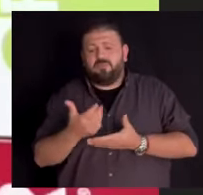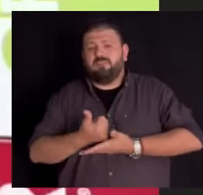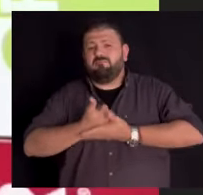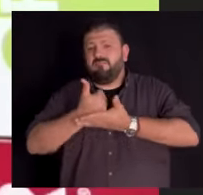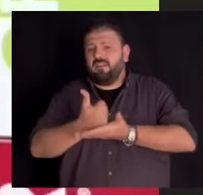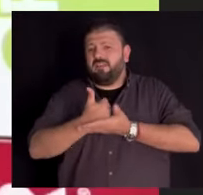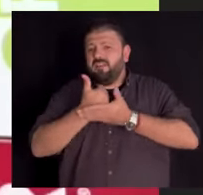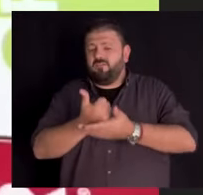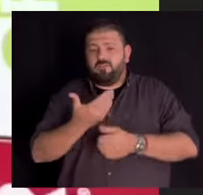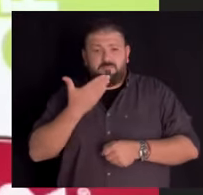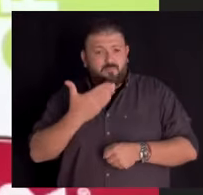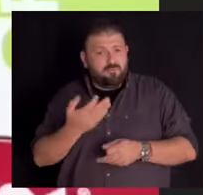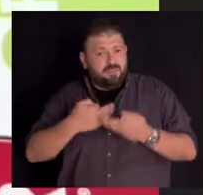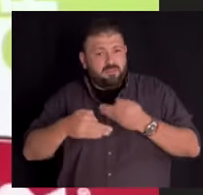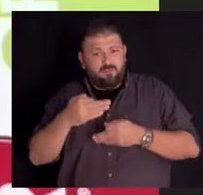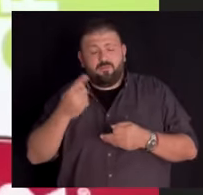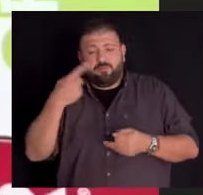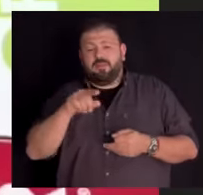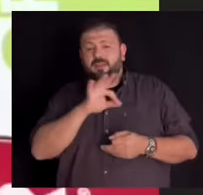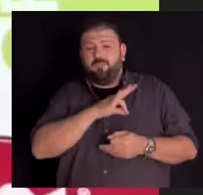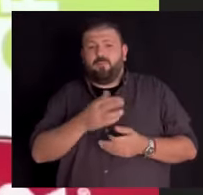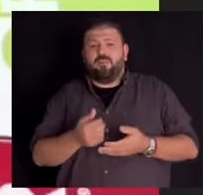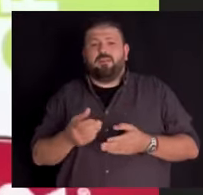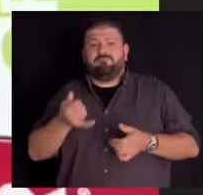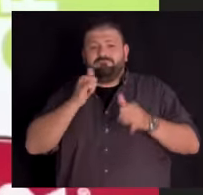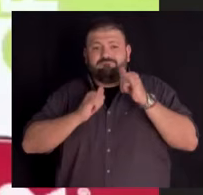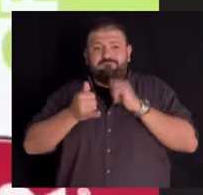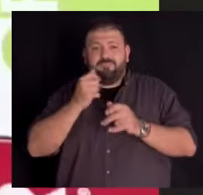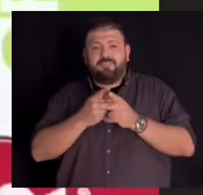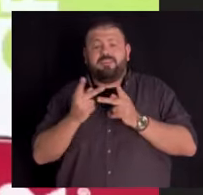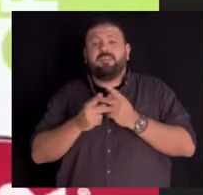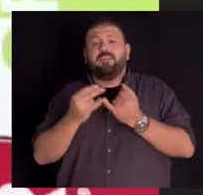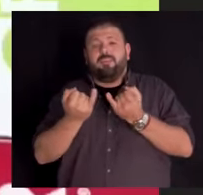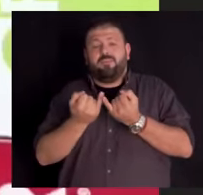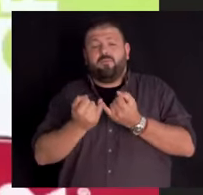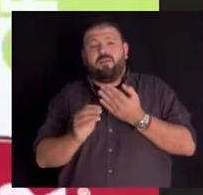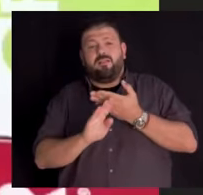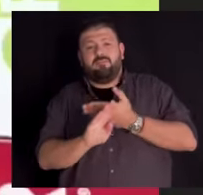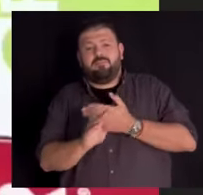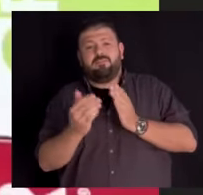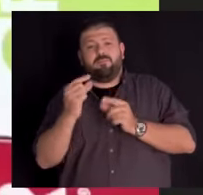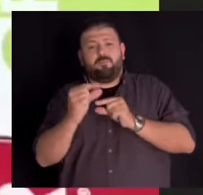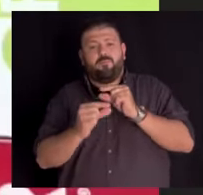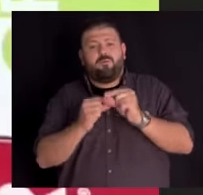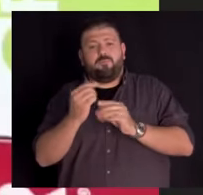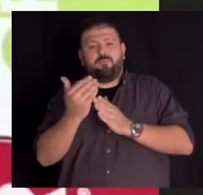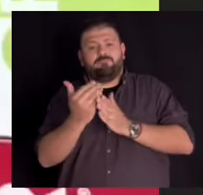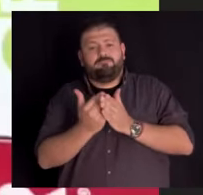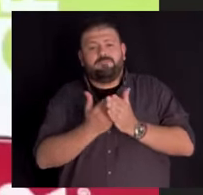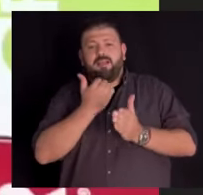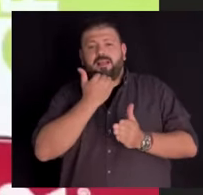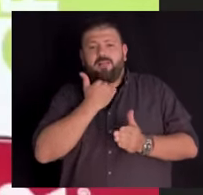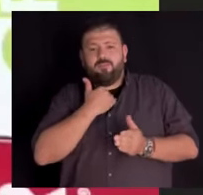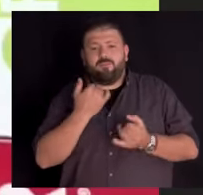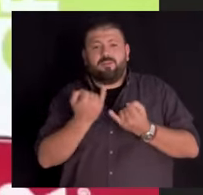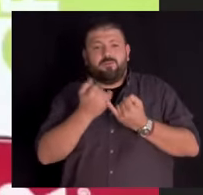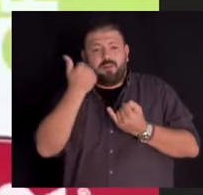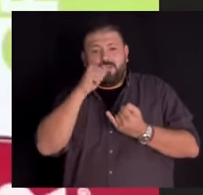día requieran menos alcohol, cada día requieran menos drogas y cada día puedan tener un mejor estilo de vida. Así que, pues